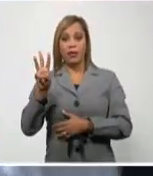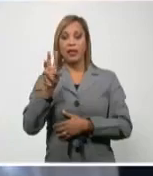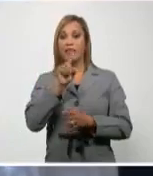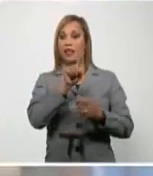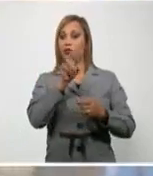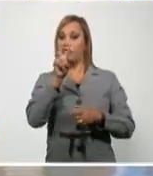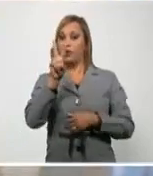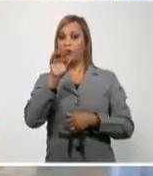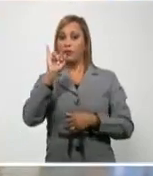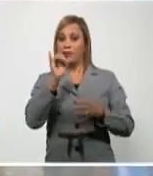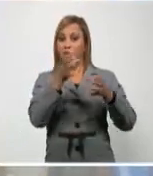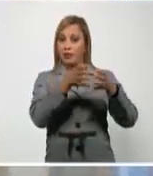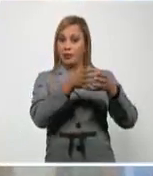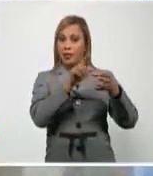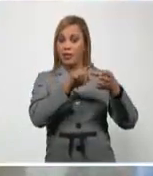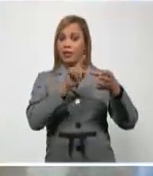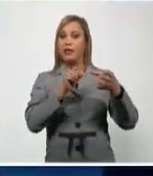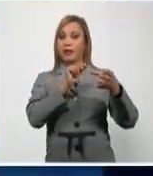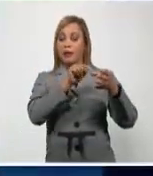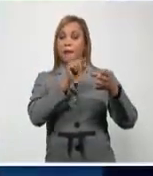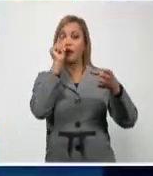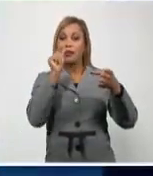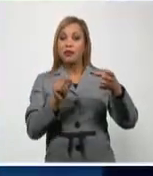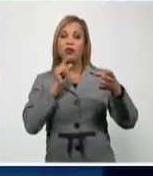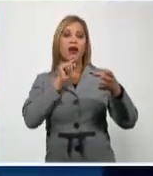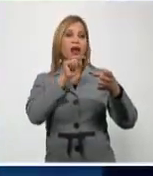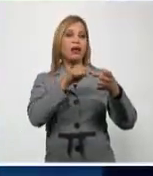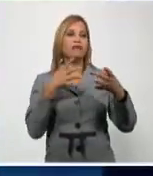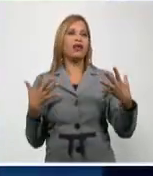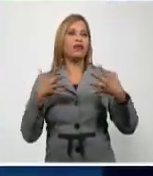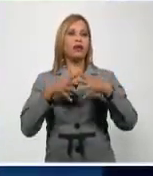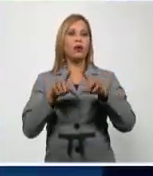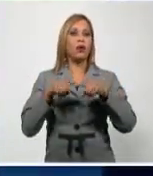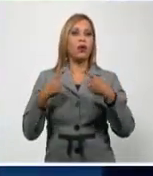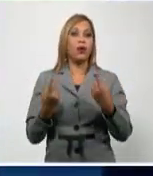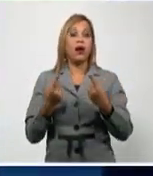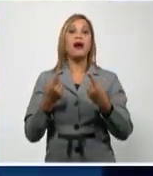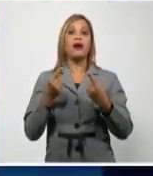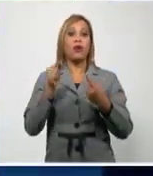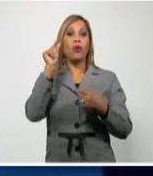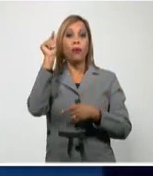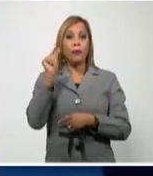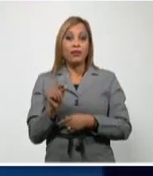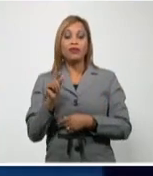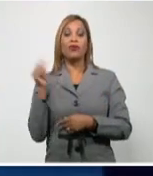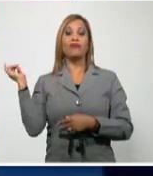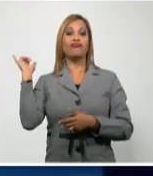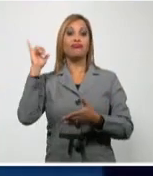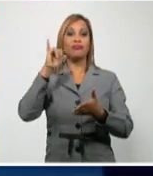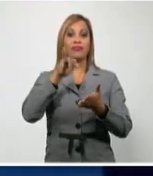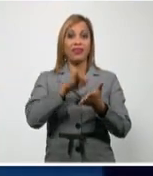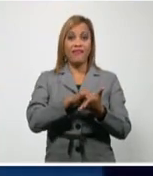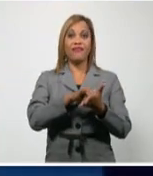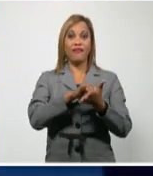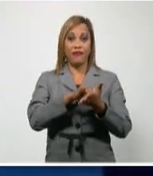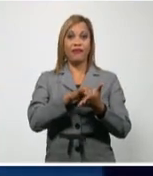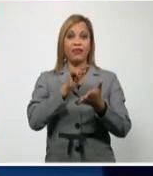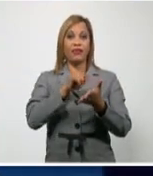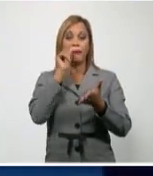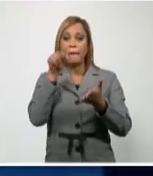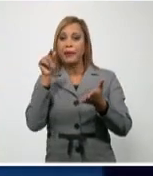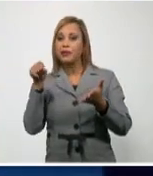el 38,9% está relacionado con casos importados o casos, o sea,